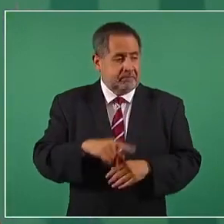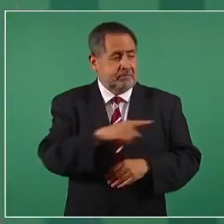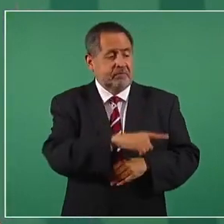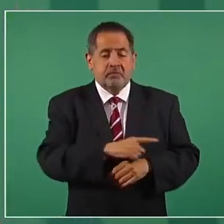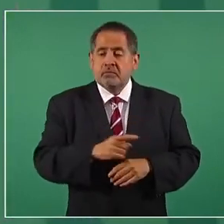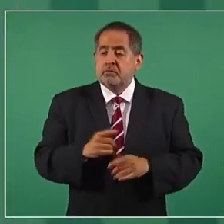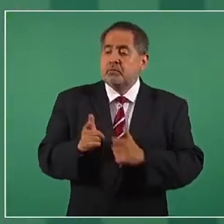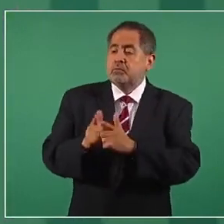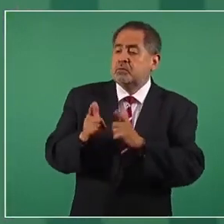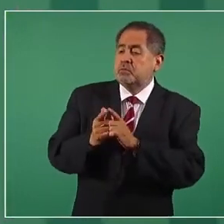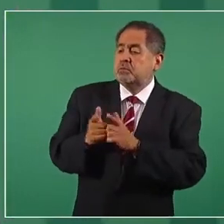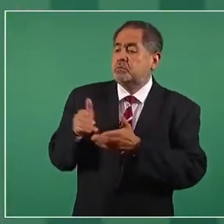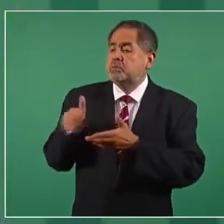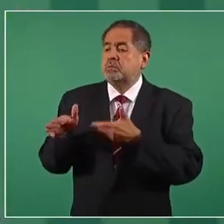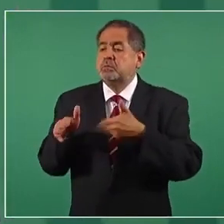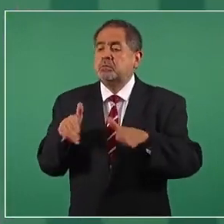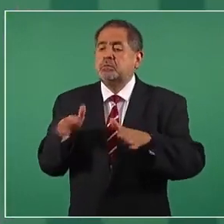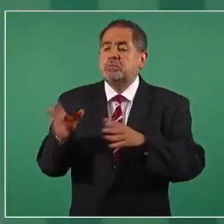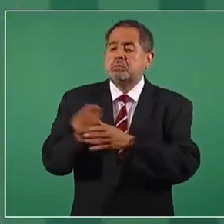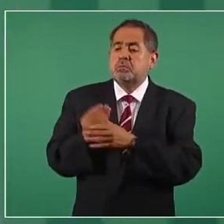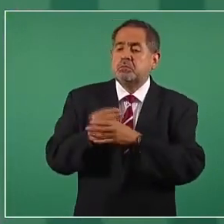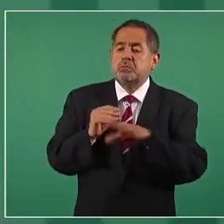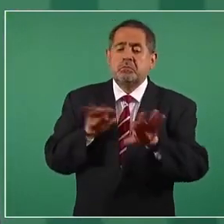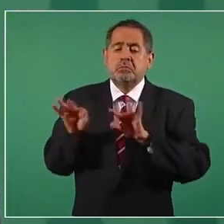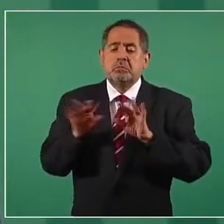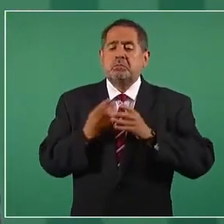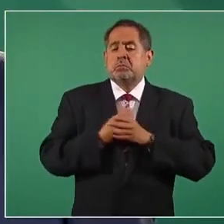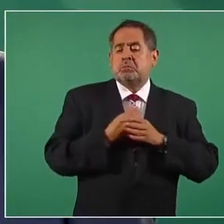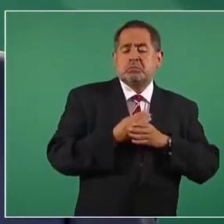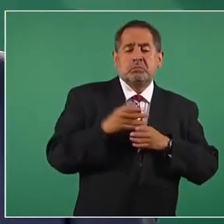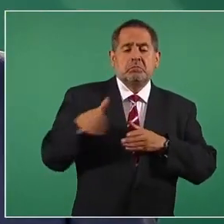clasistas, son racistas.